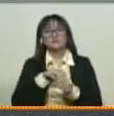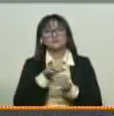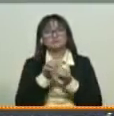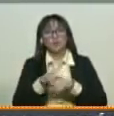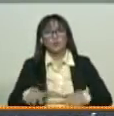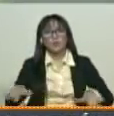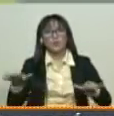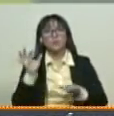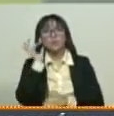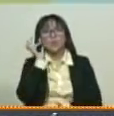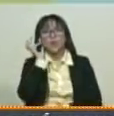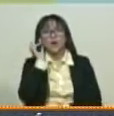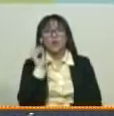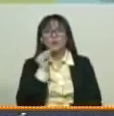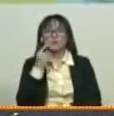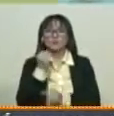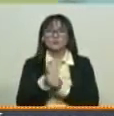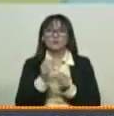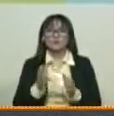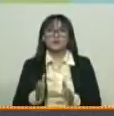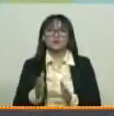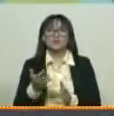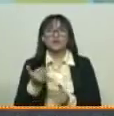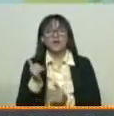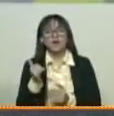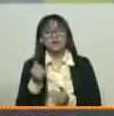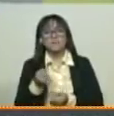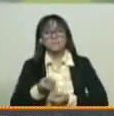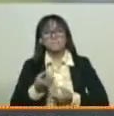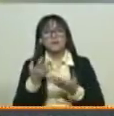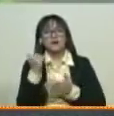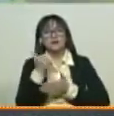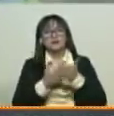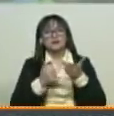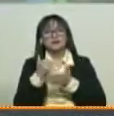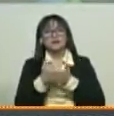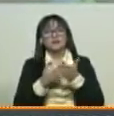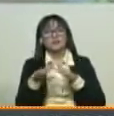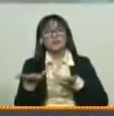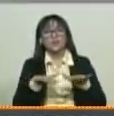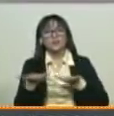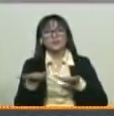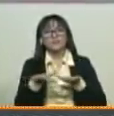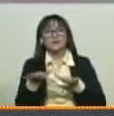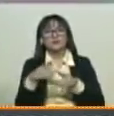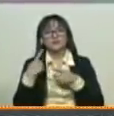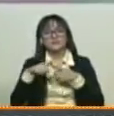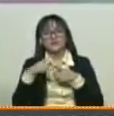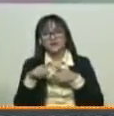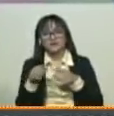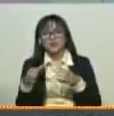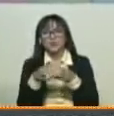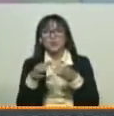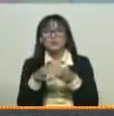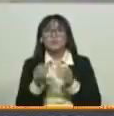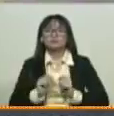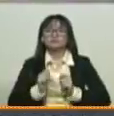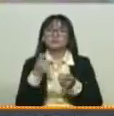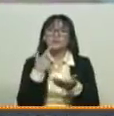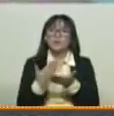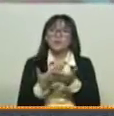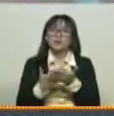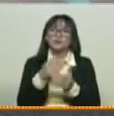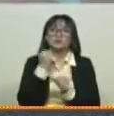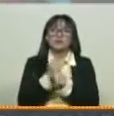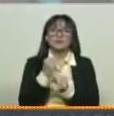ellas mujeres, juventud y trabajadores. Cuentan con el mayor número de inscritos en este movimiento. Las diferentes redes también entregarán propuestas de